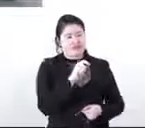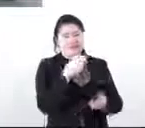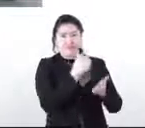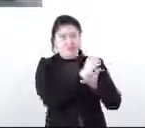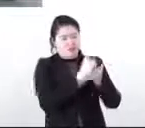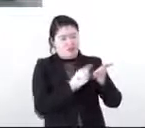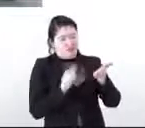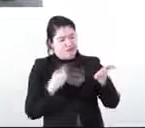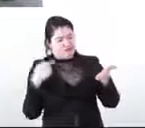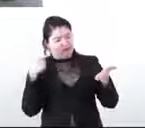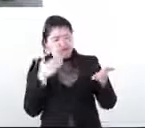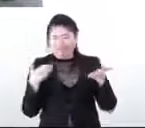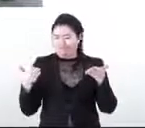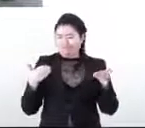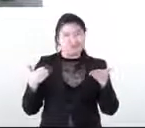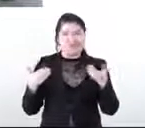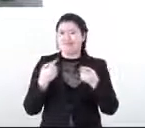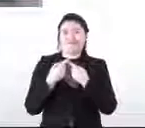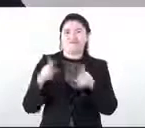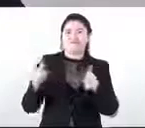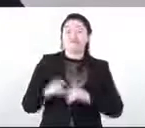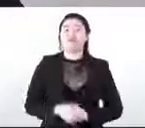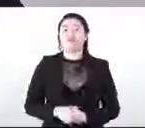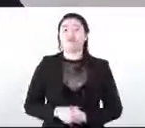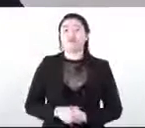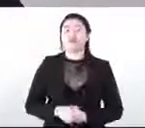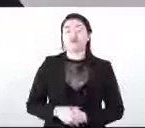planos de diseño. Figura